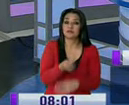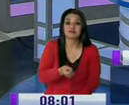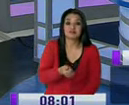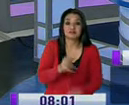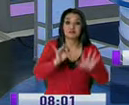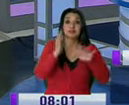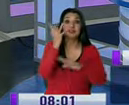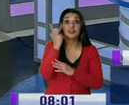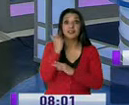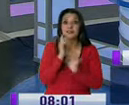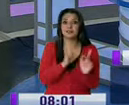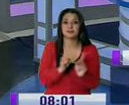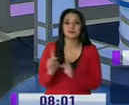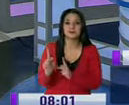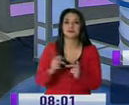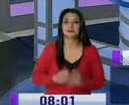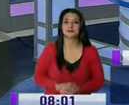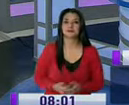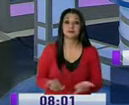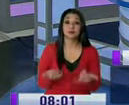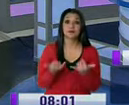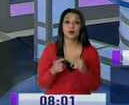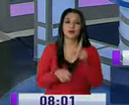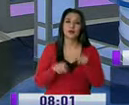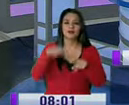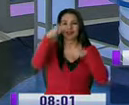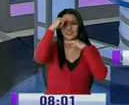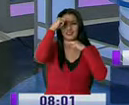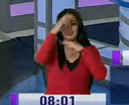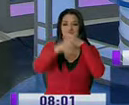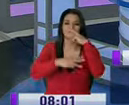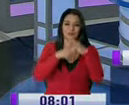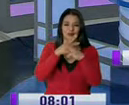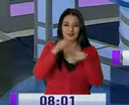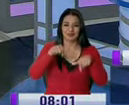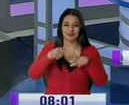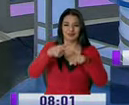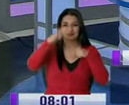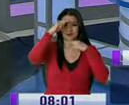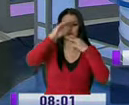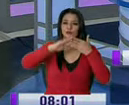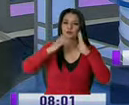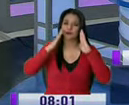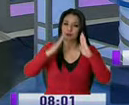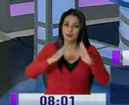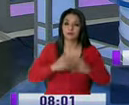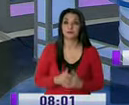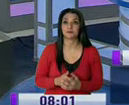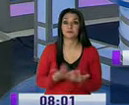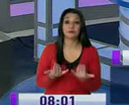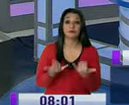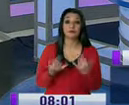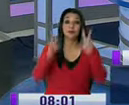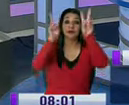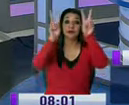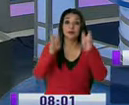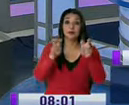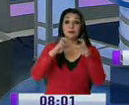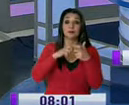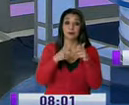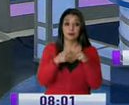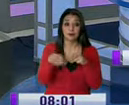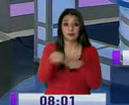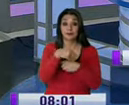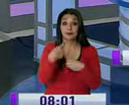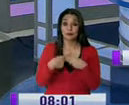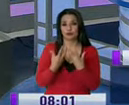días. Así que hoy tendremos algunas novedades del mundial acá en el primer noticiero de la comunidad. Así que, bueno, hoy vamos a hablar de las soluciones. No se olviden,